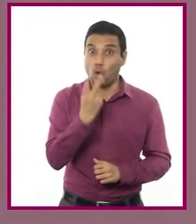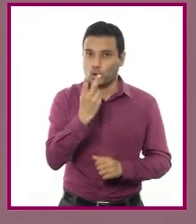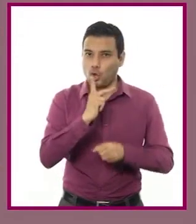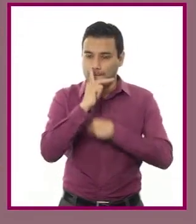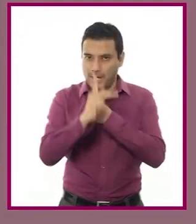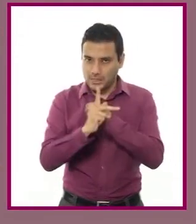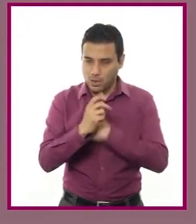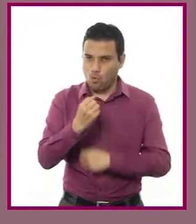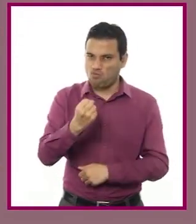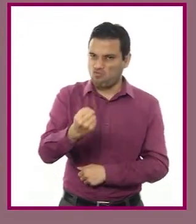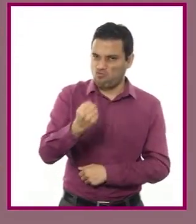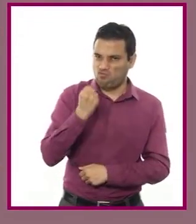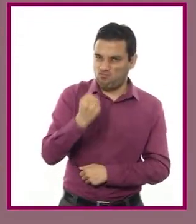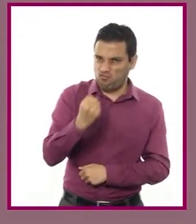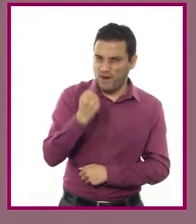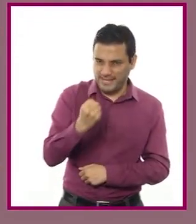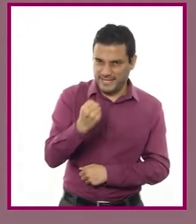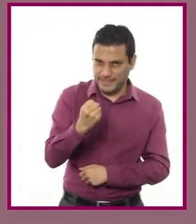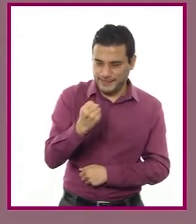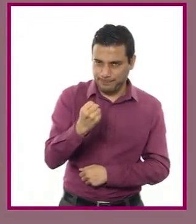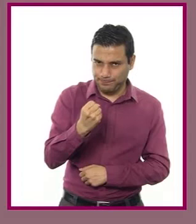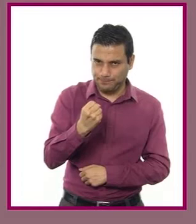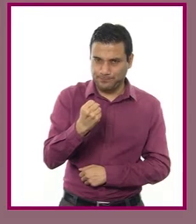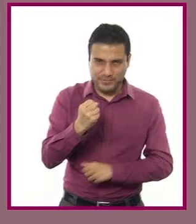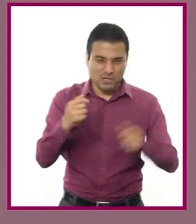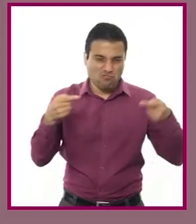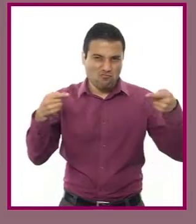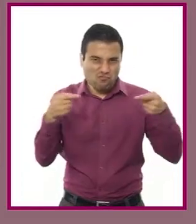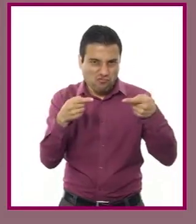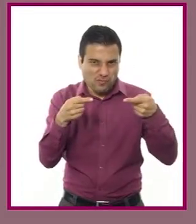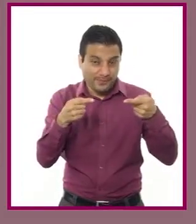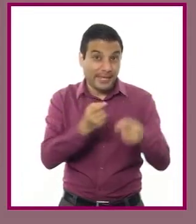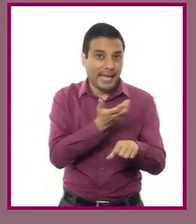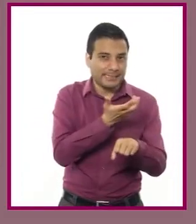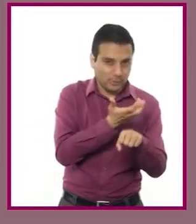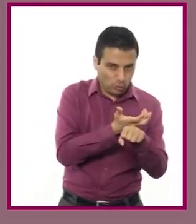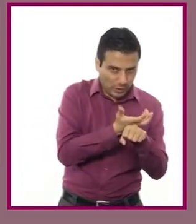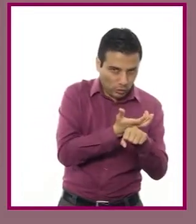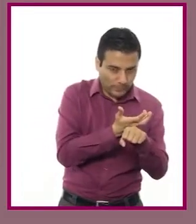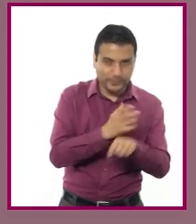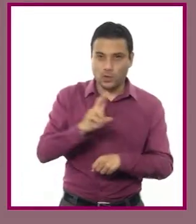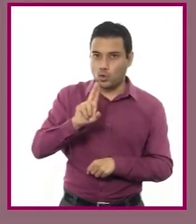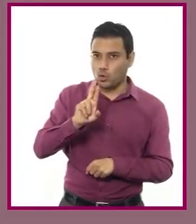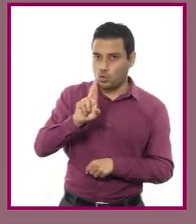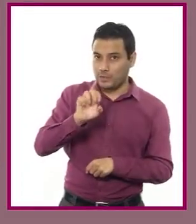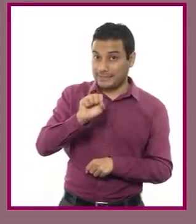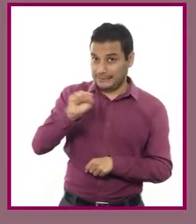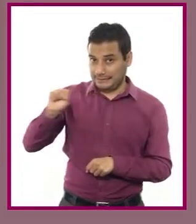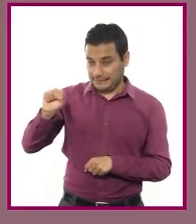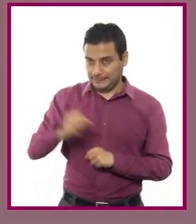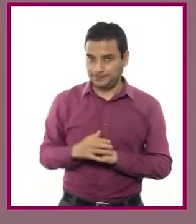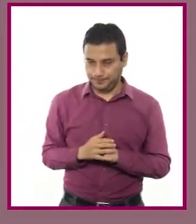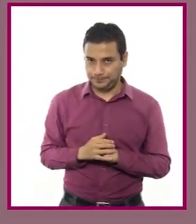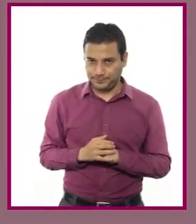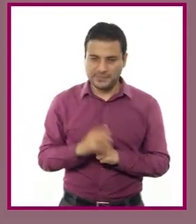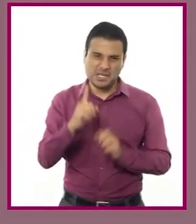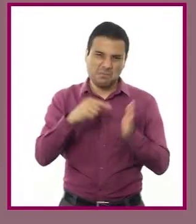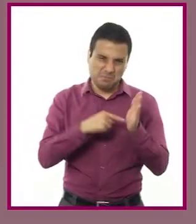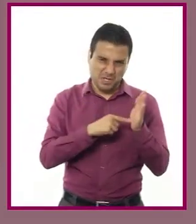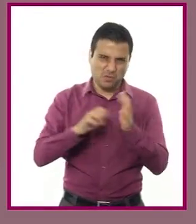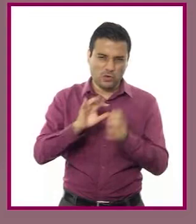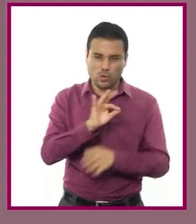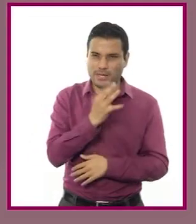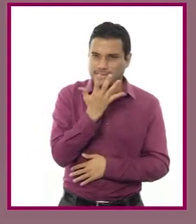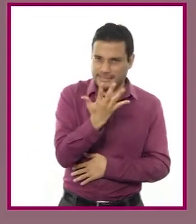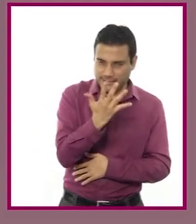superpotencias vencedoras en la Segunda Guerra Mundial, Estados Unidos de América y la Unión Soviética, entre